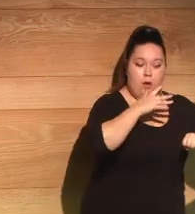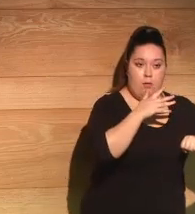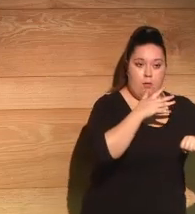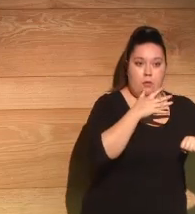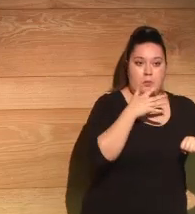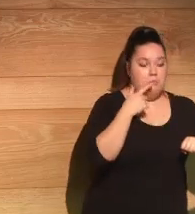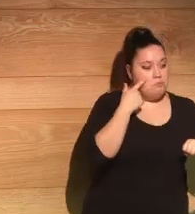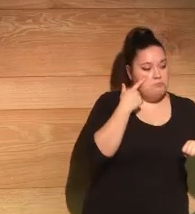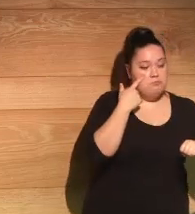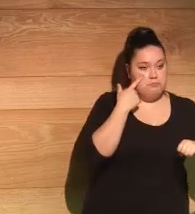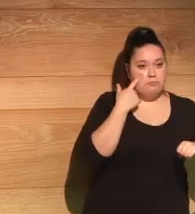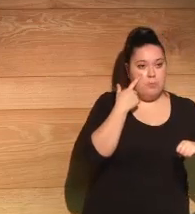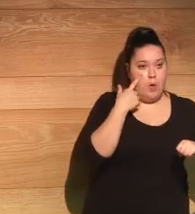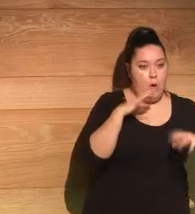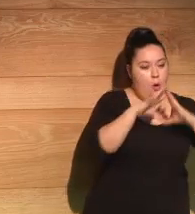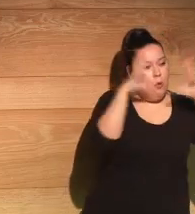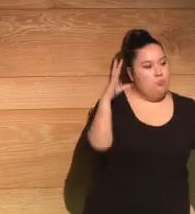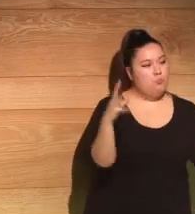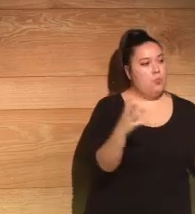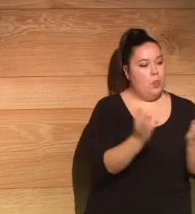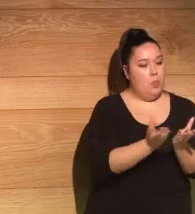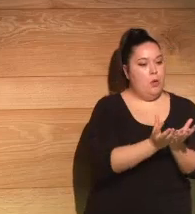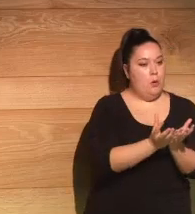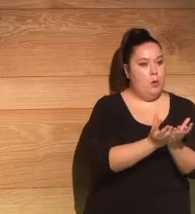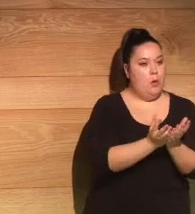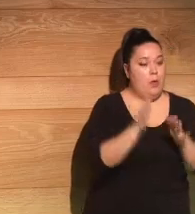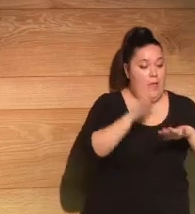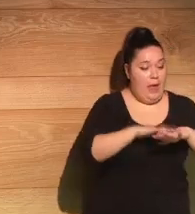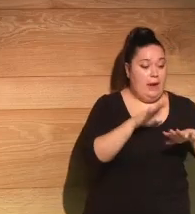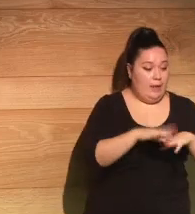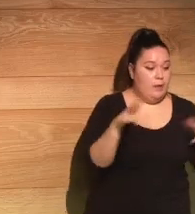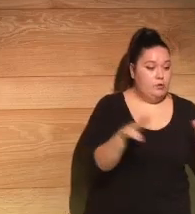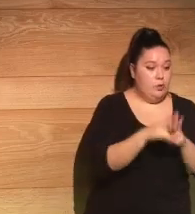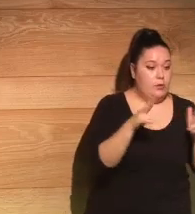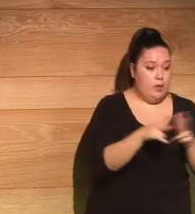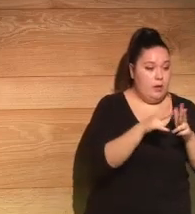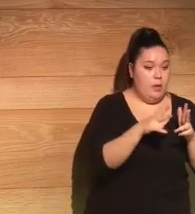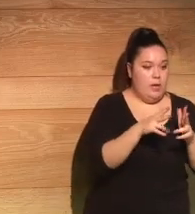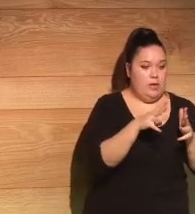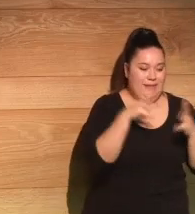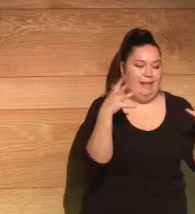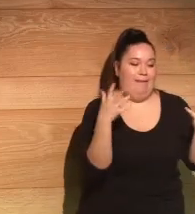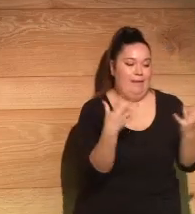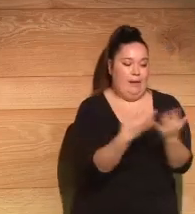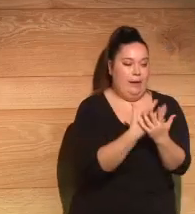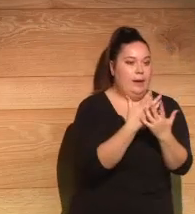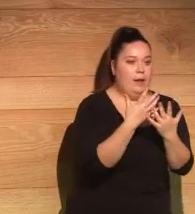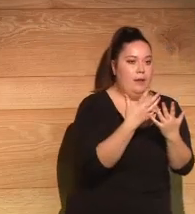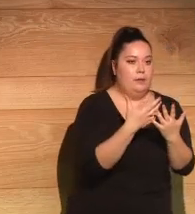rápidamente metida en este mundo de las redes y de las grandes plataformas,